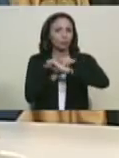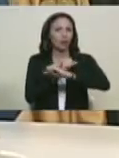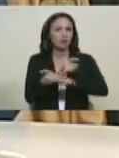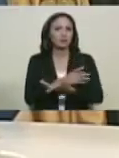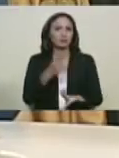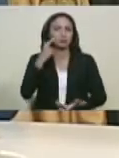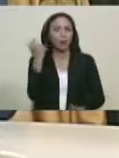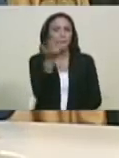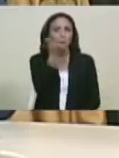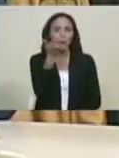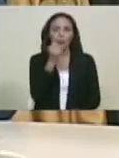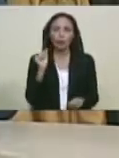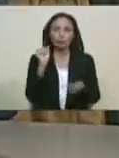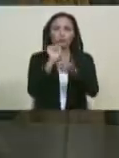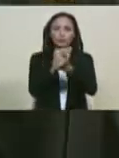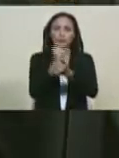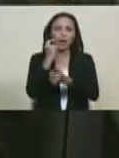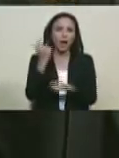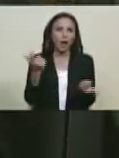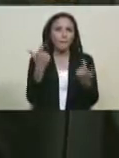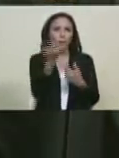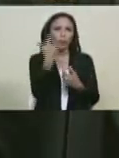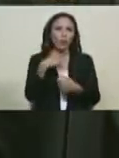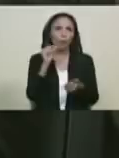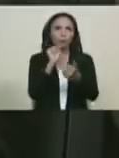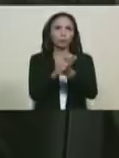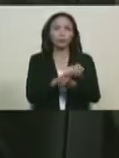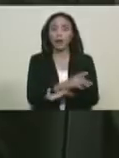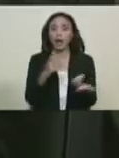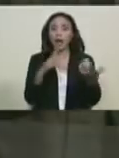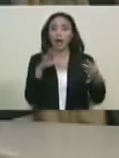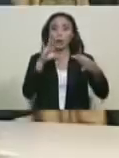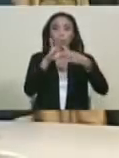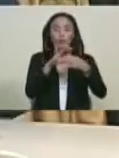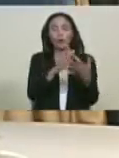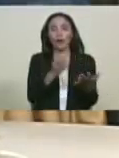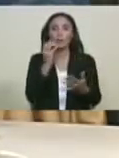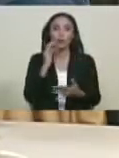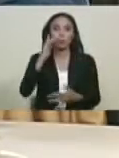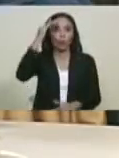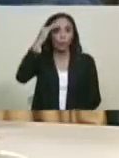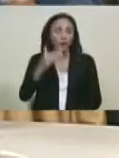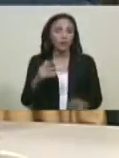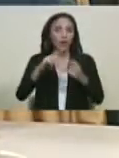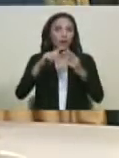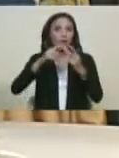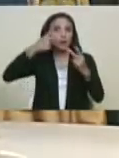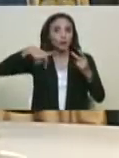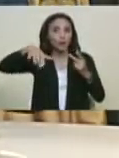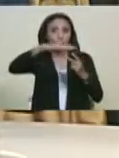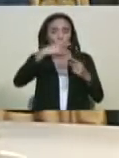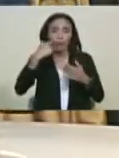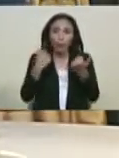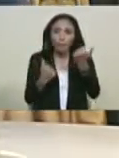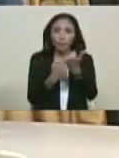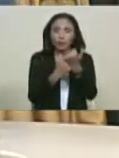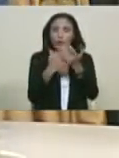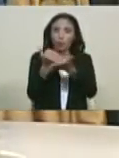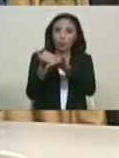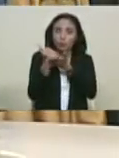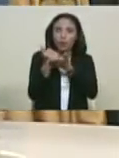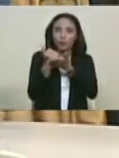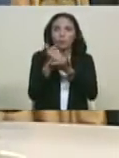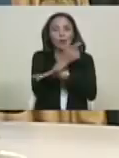y la unión cívico-militar inmediatamente y policial todos fueron capturados y los